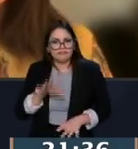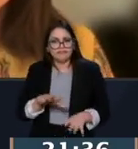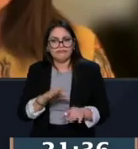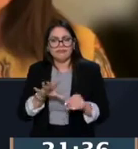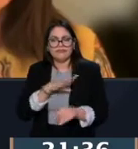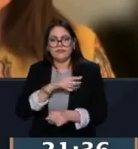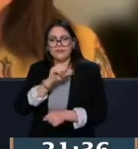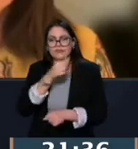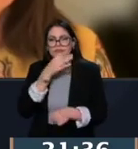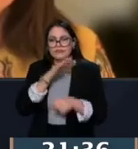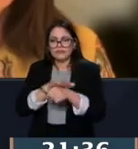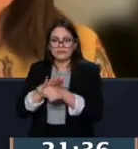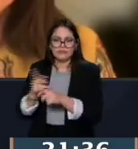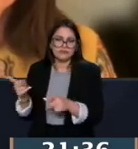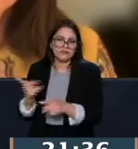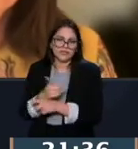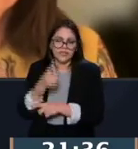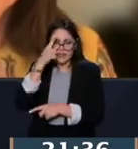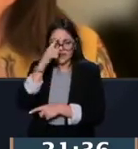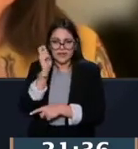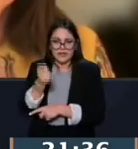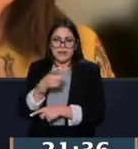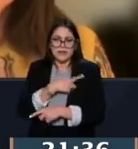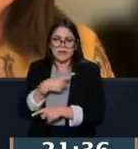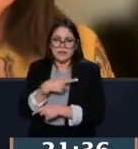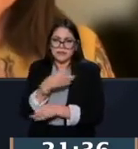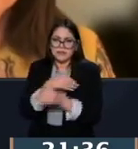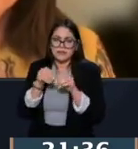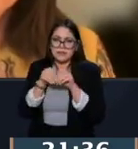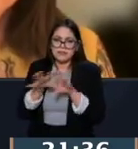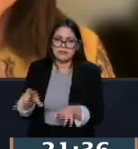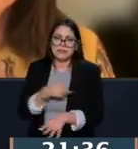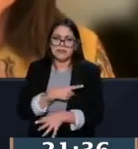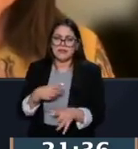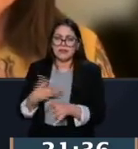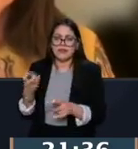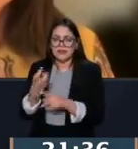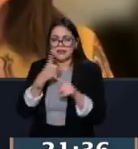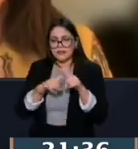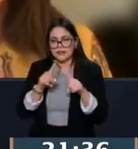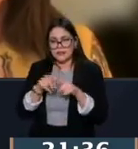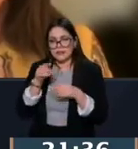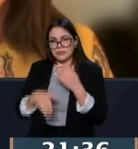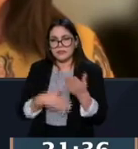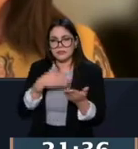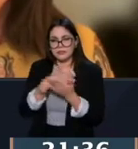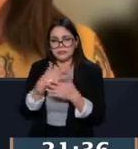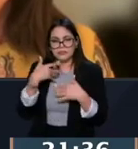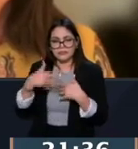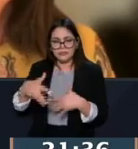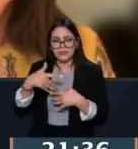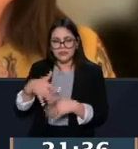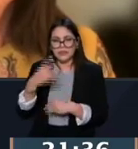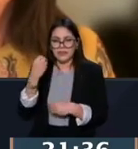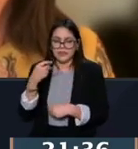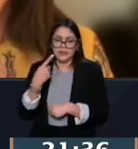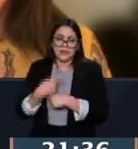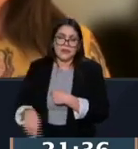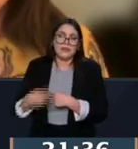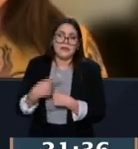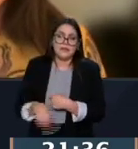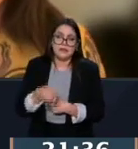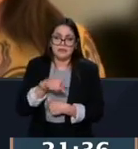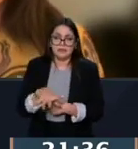generan llamados para de manera masiva hacer estos tránsitos tan riesgosos, en